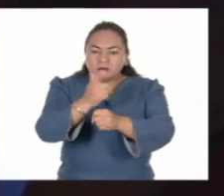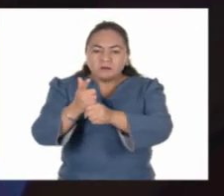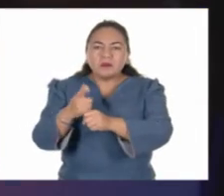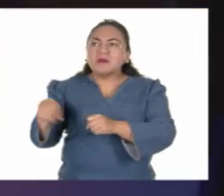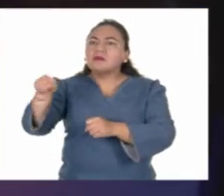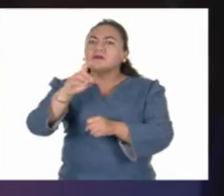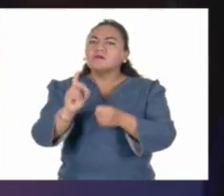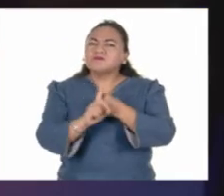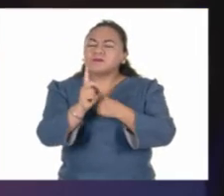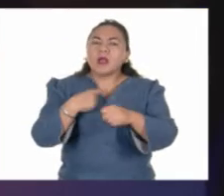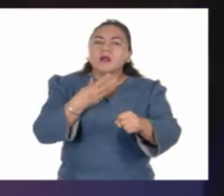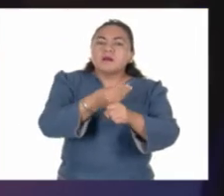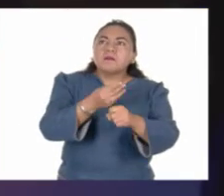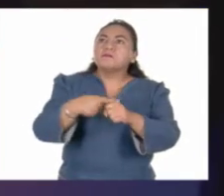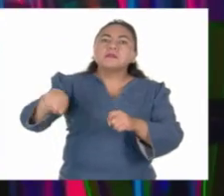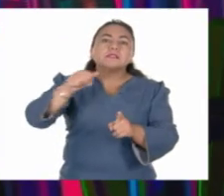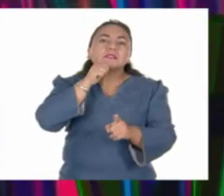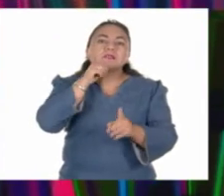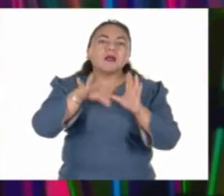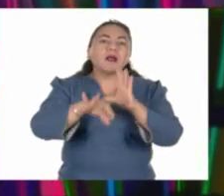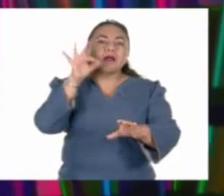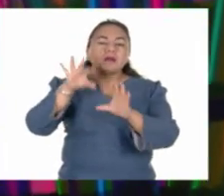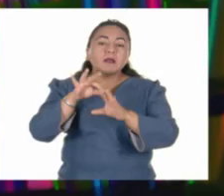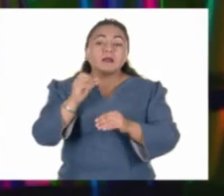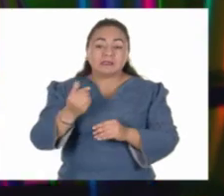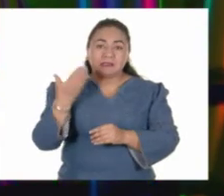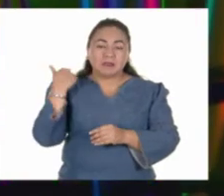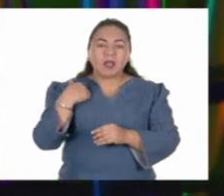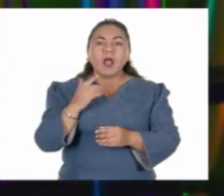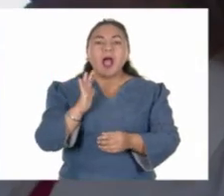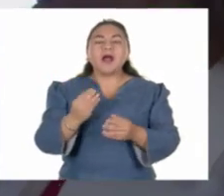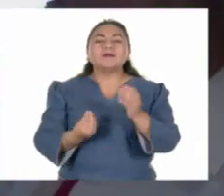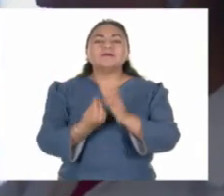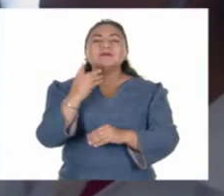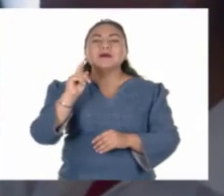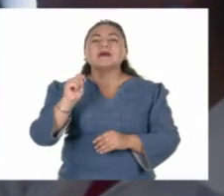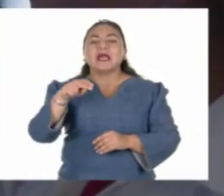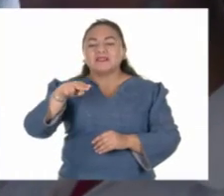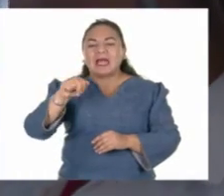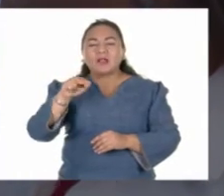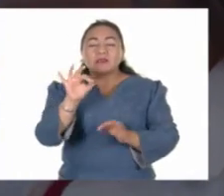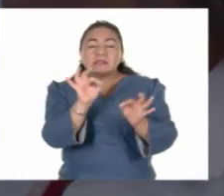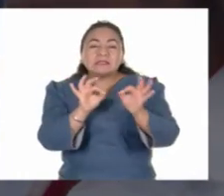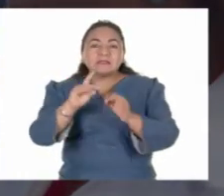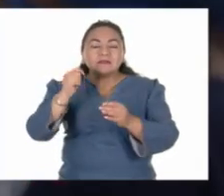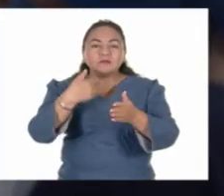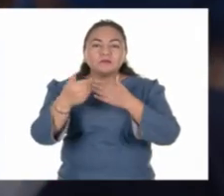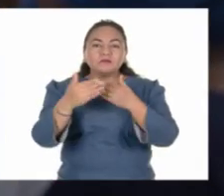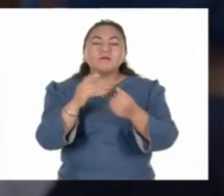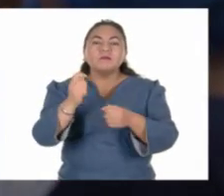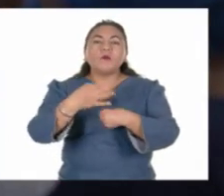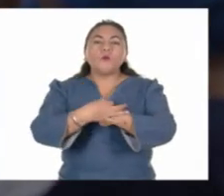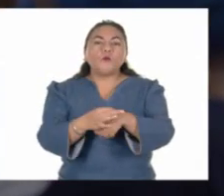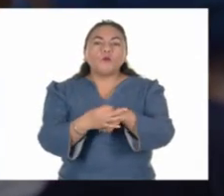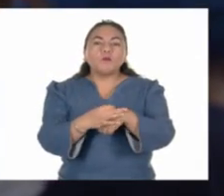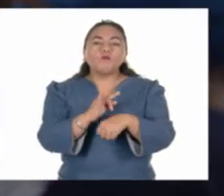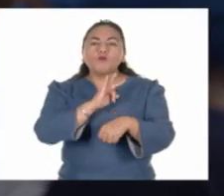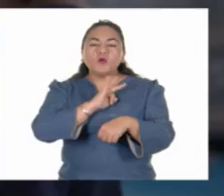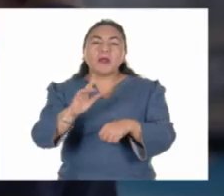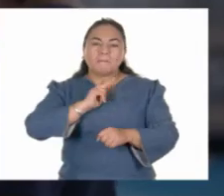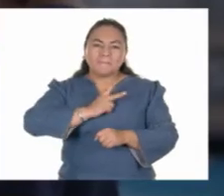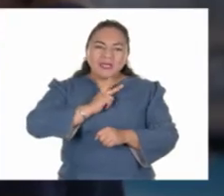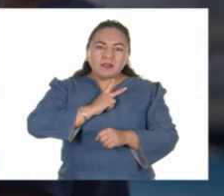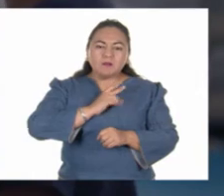nadie más había encontrado. Hace unos años, innovamos en el mundo de la nanotecnología, creando una nueva molécula capaz de matar